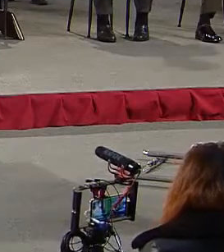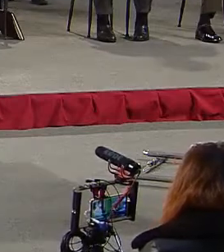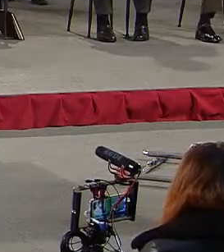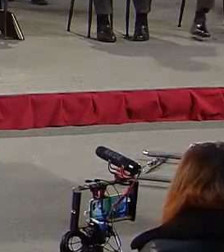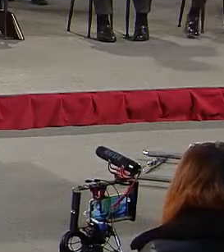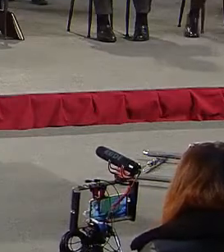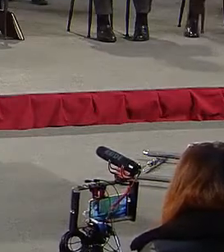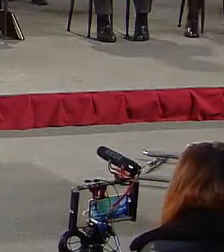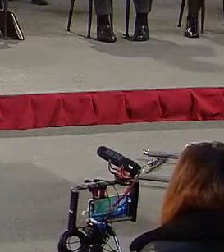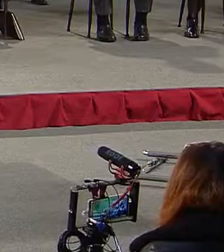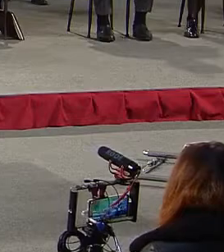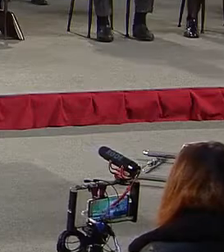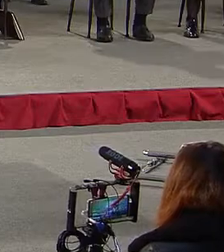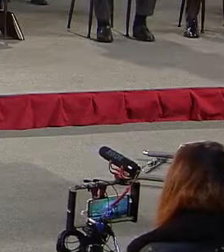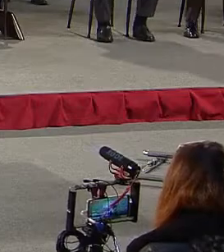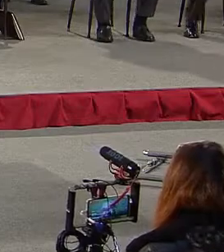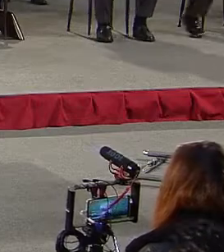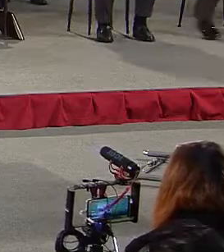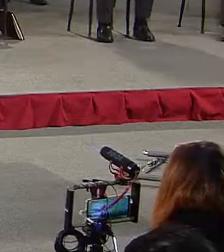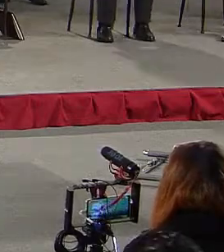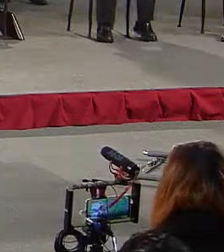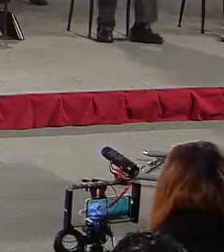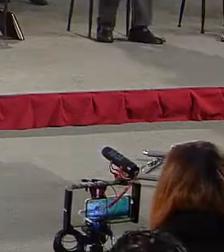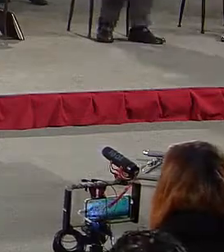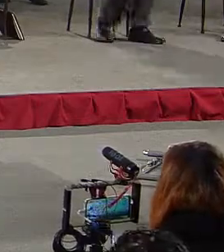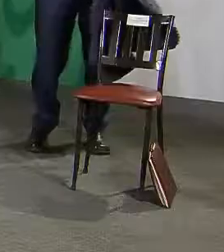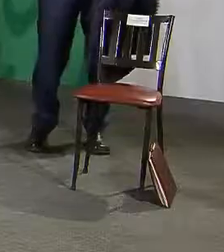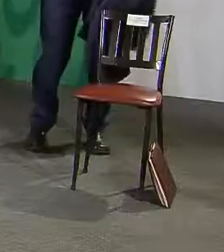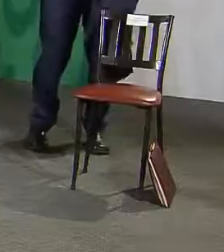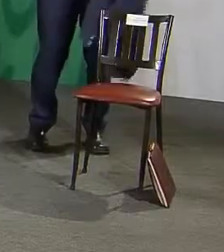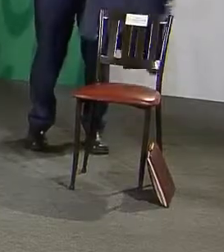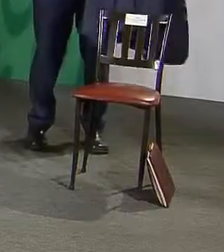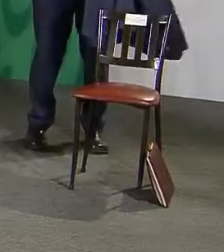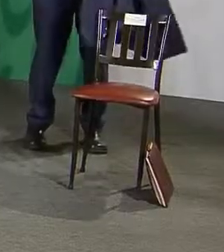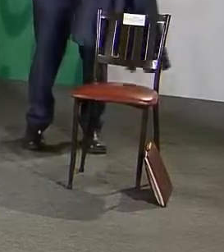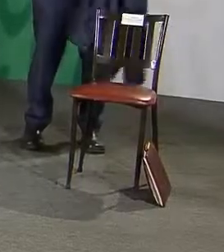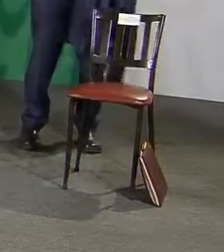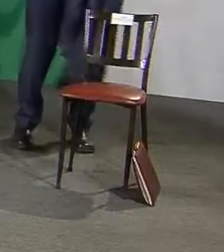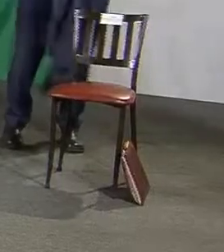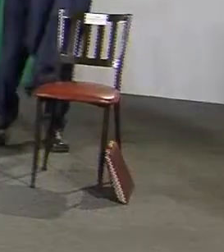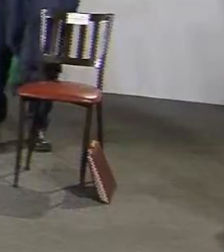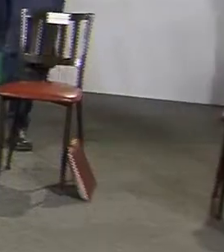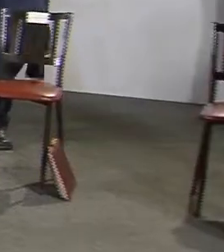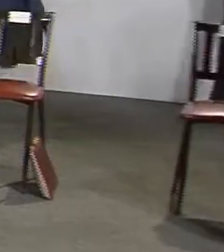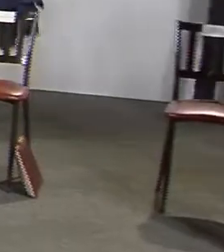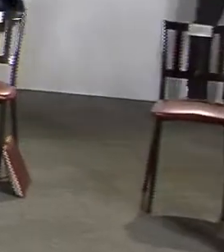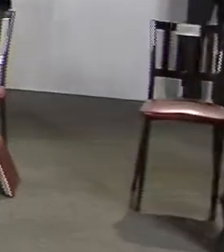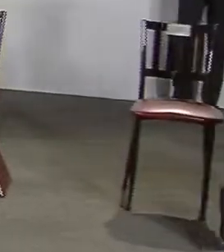Muchas gracias, muchísimas gracias. Muchas gracias por todo lo que hace. Hasta luego.